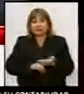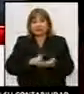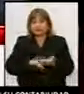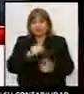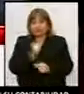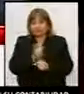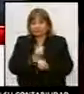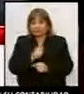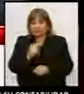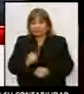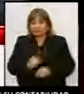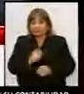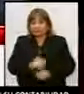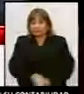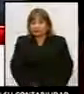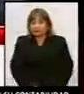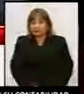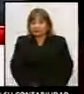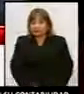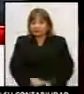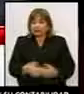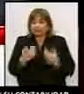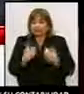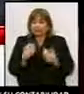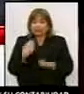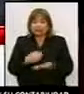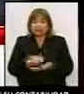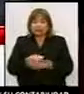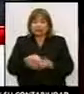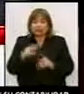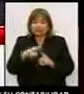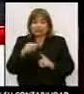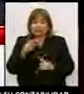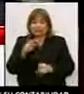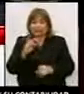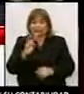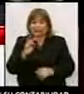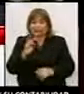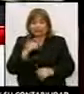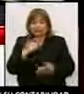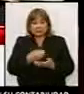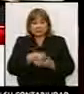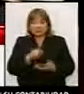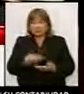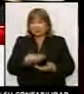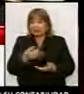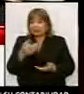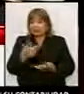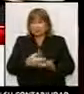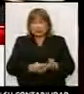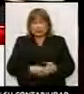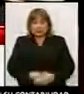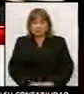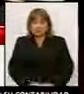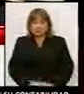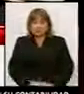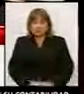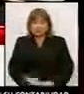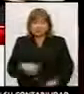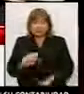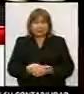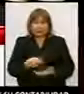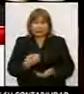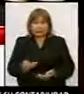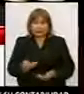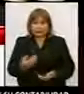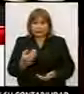trabajadores agrarios. Tienen exoneraciones tributarias a la hora de importar insumos, a la hora de exportar. No pagan la mitad del